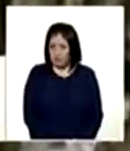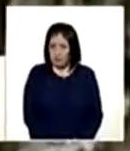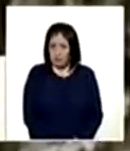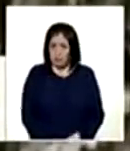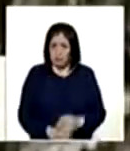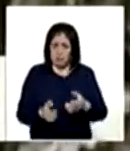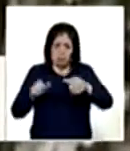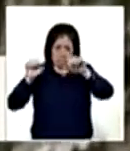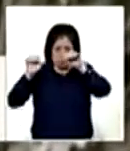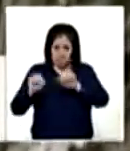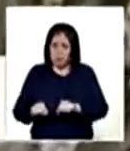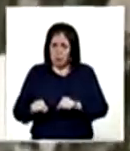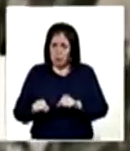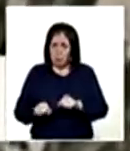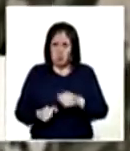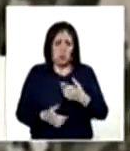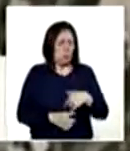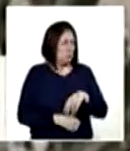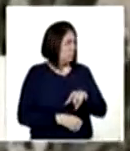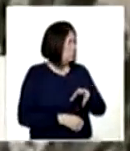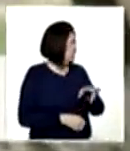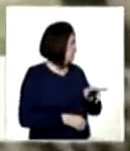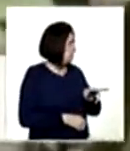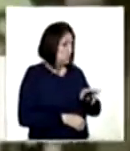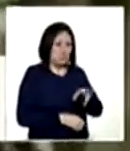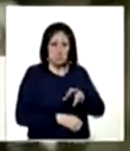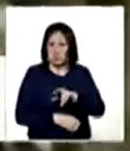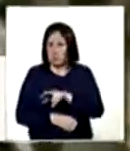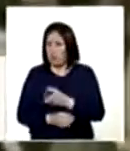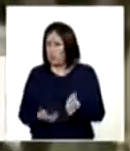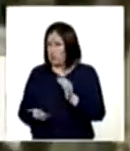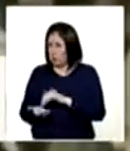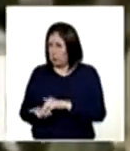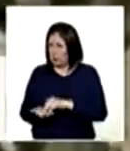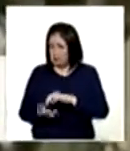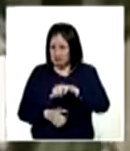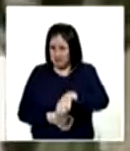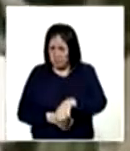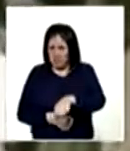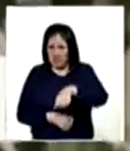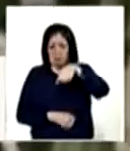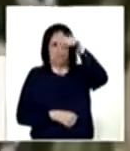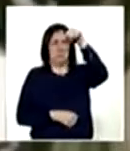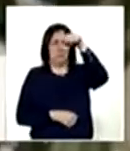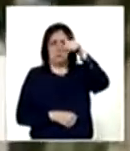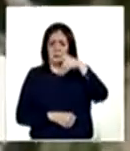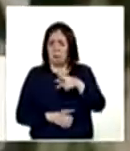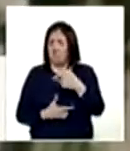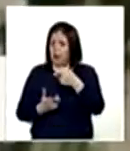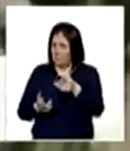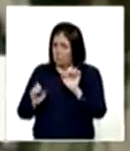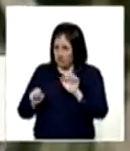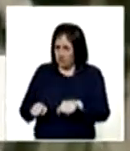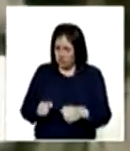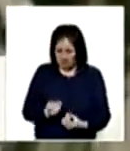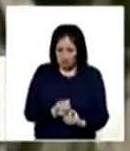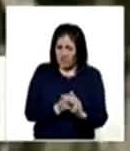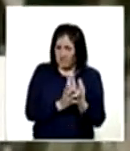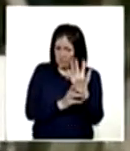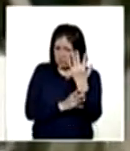la maletera, una última mirada alrededor, vuelve a abrir la maletera y ahí sí, directo a las plantas.